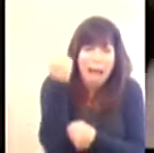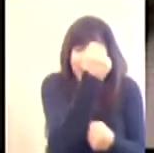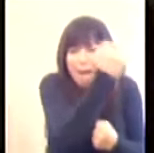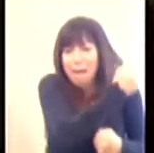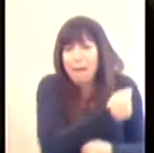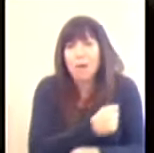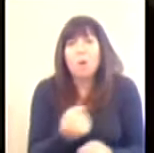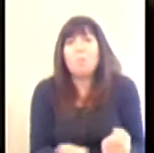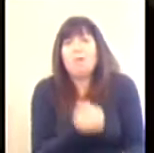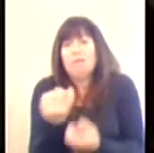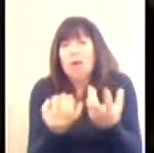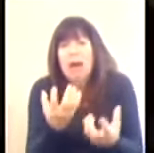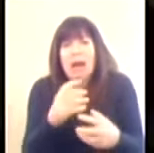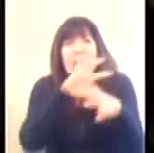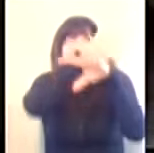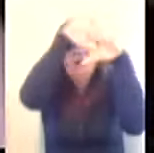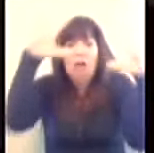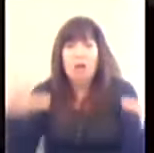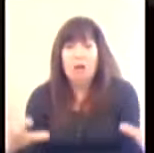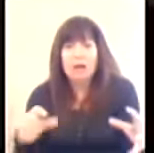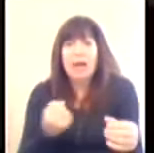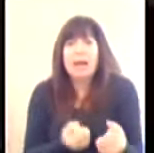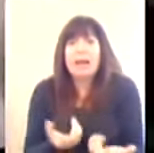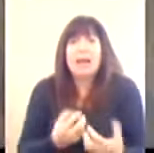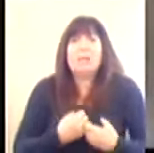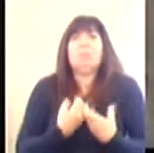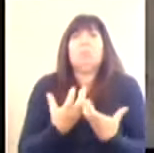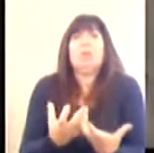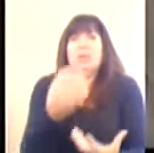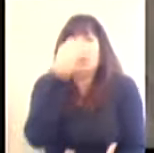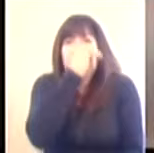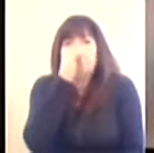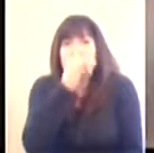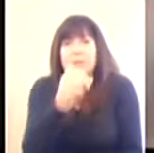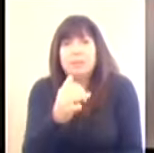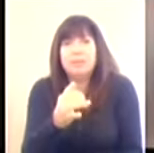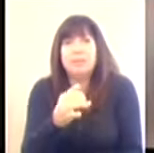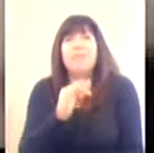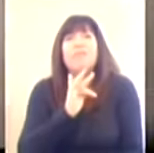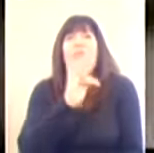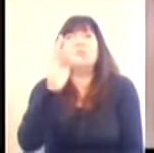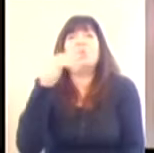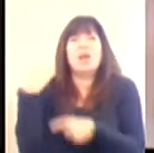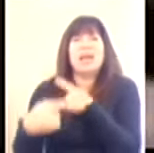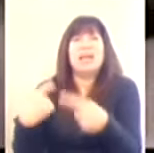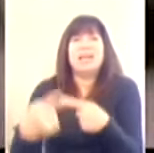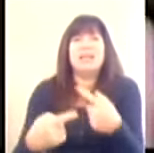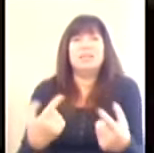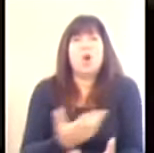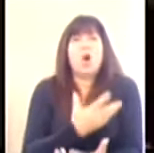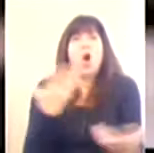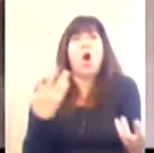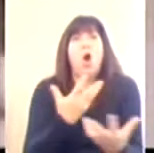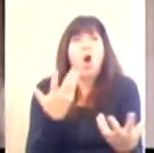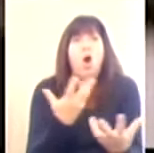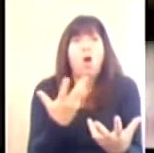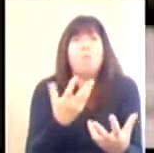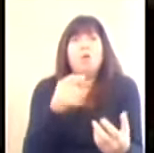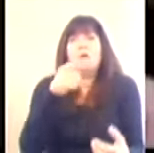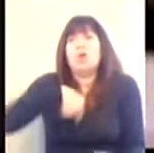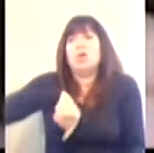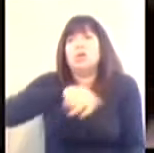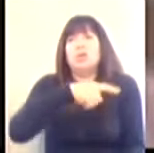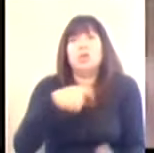fuego, exponiéndose a la contaminación. Las futuras generaciones van a decir cómo era que nos exponíamos a los compuestos más cancerígenos que conoce el hombre, petróleo